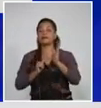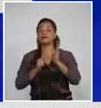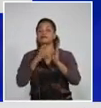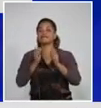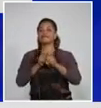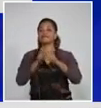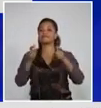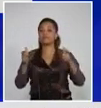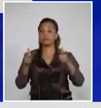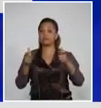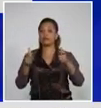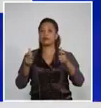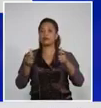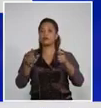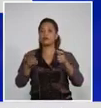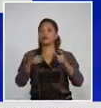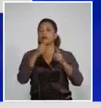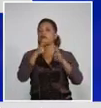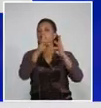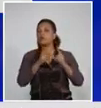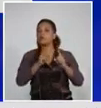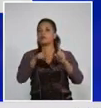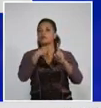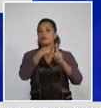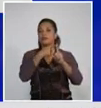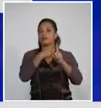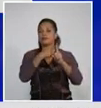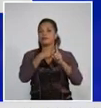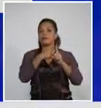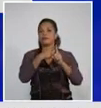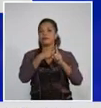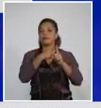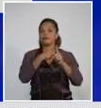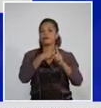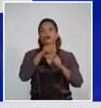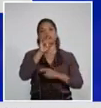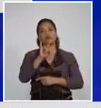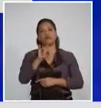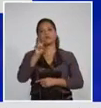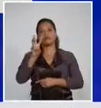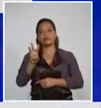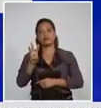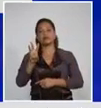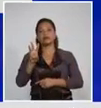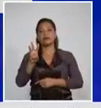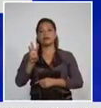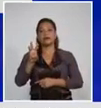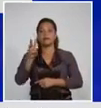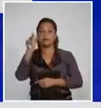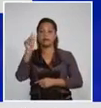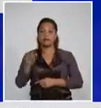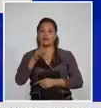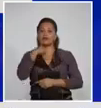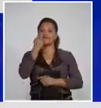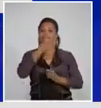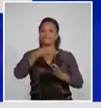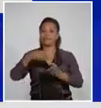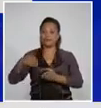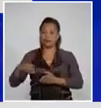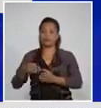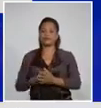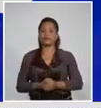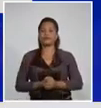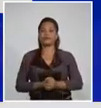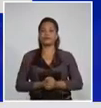casos. Con los 93 casos que lamentablemente han fallecido, pues estamos hablando